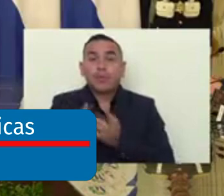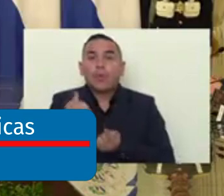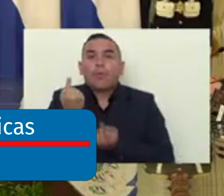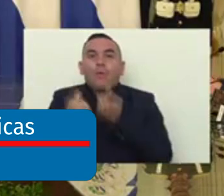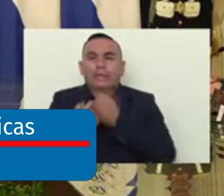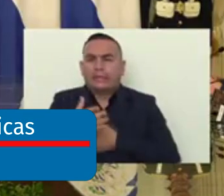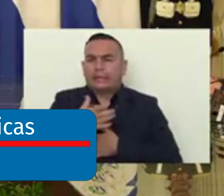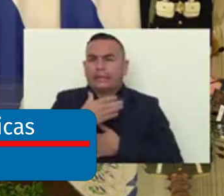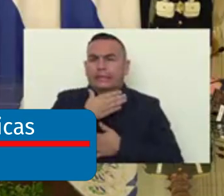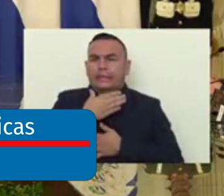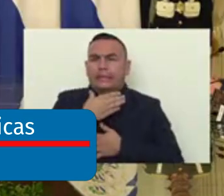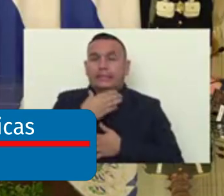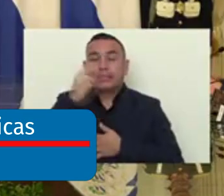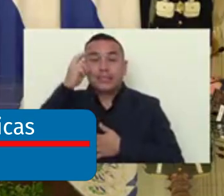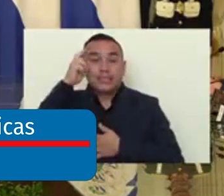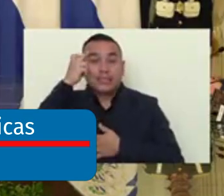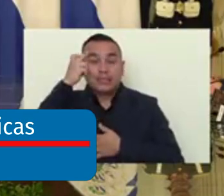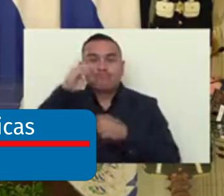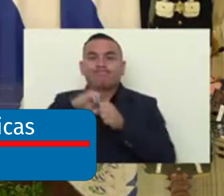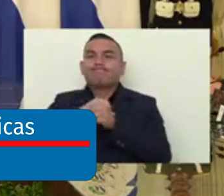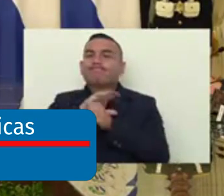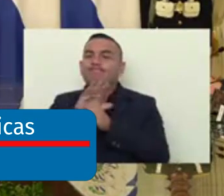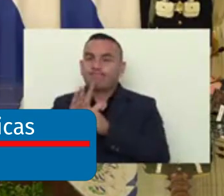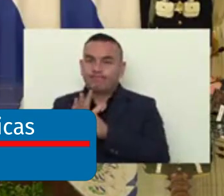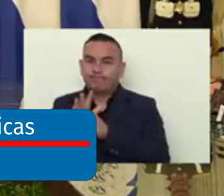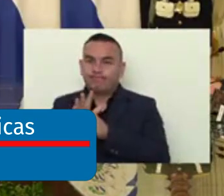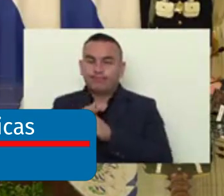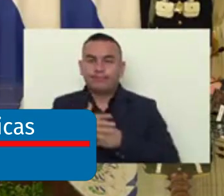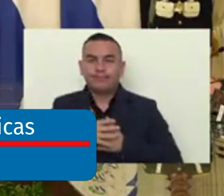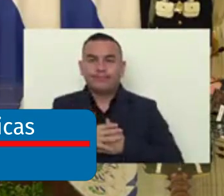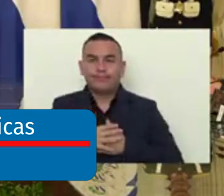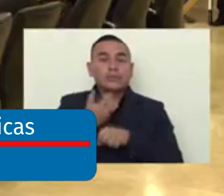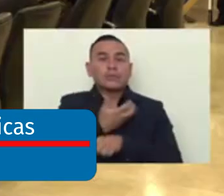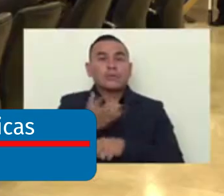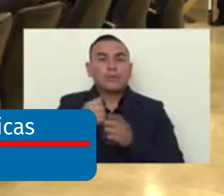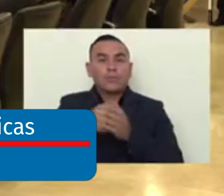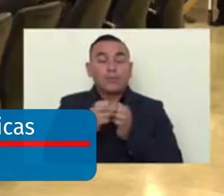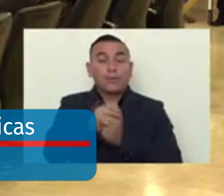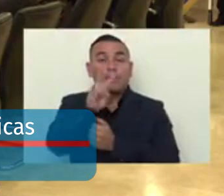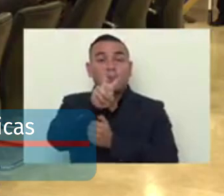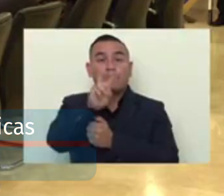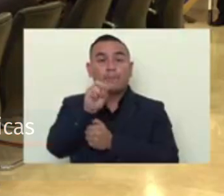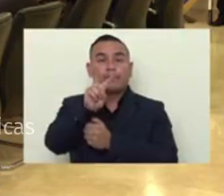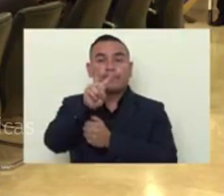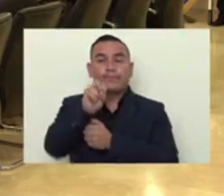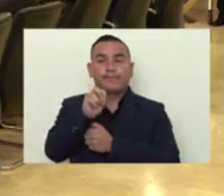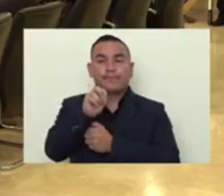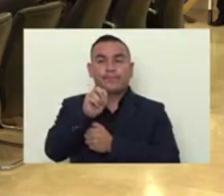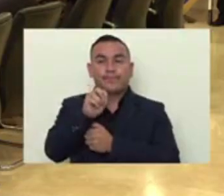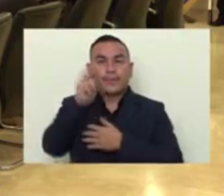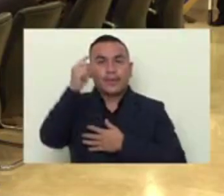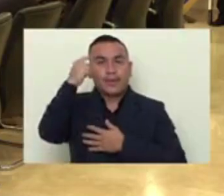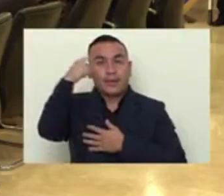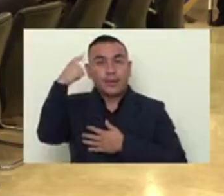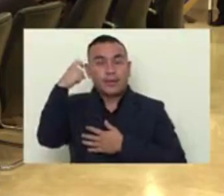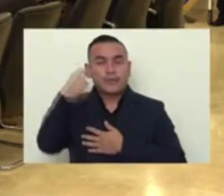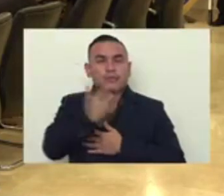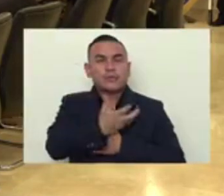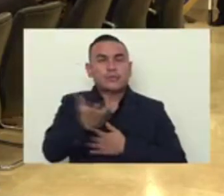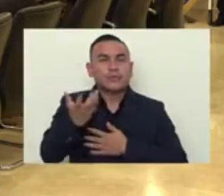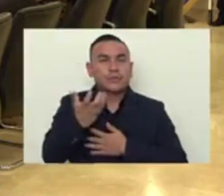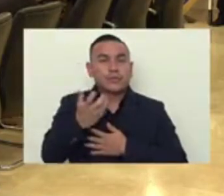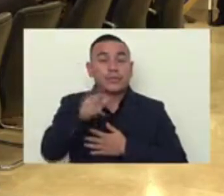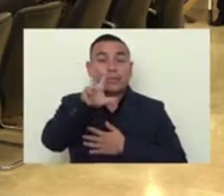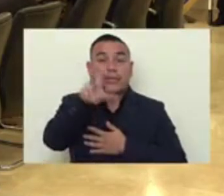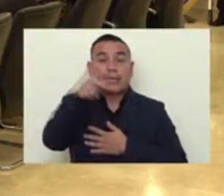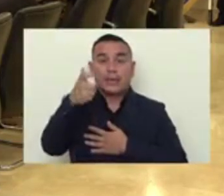Salvador, como en otros países del mundo, derivados de la guerra entre Ucrania y Rusia. Entre las medidas mencionó la suspensión temporal del impuesto